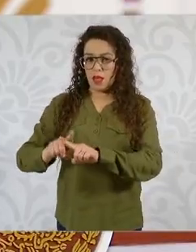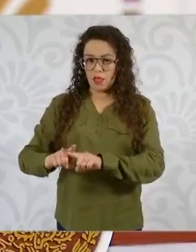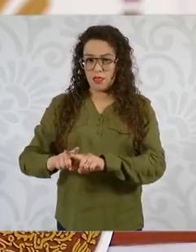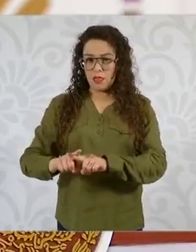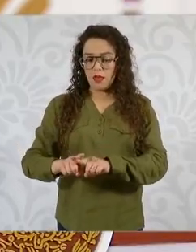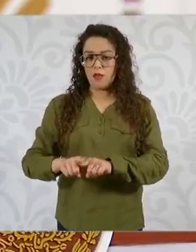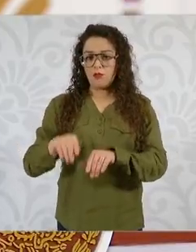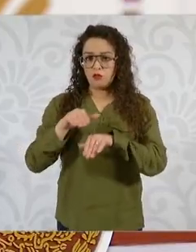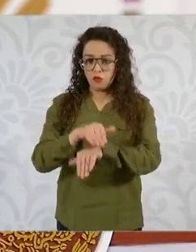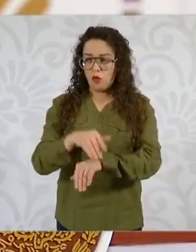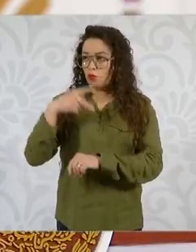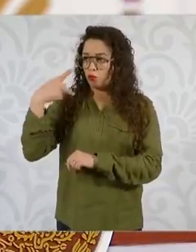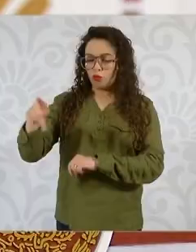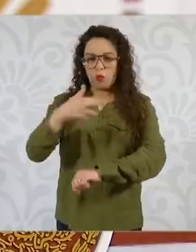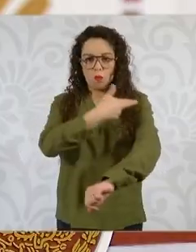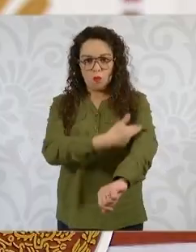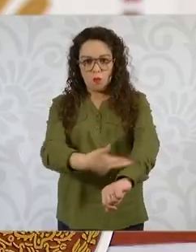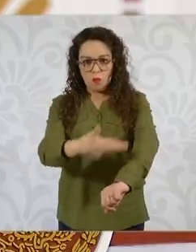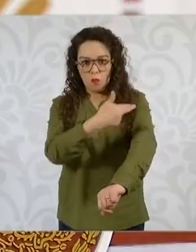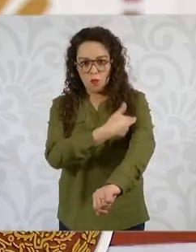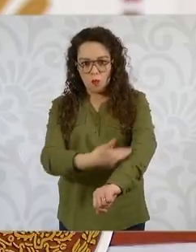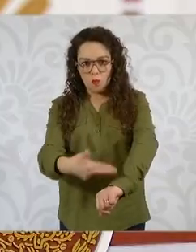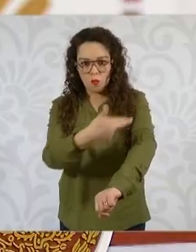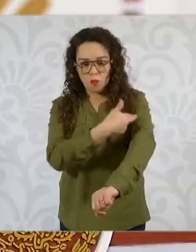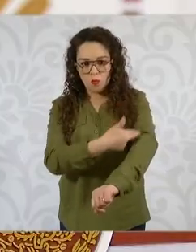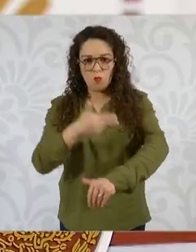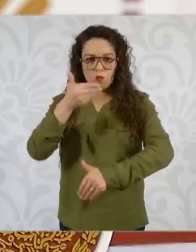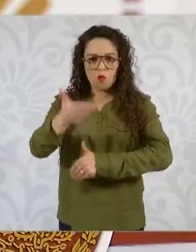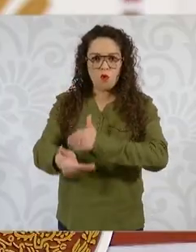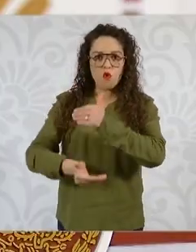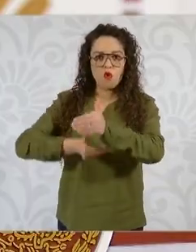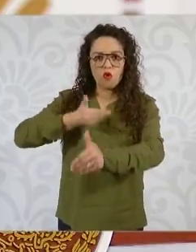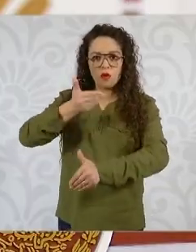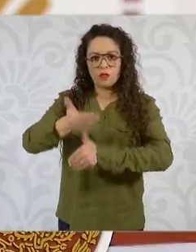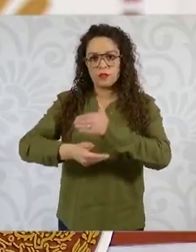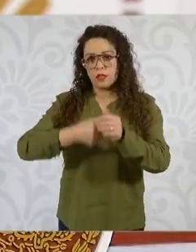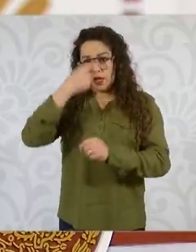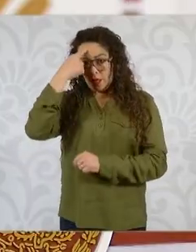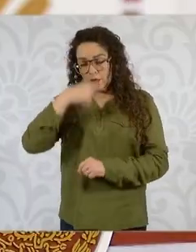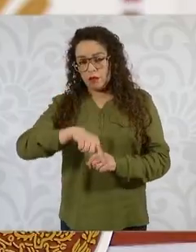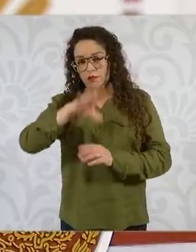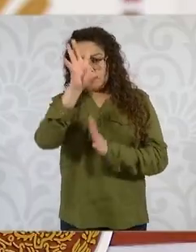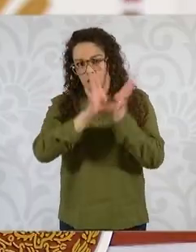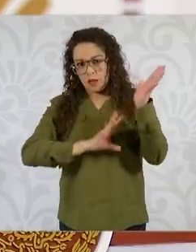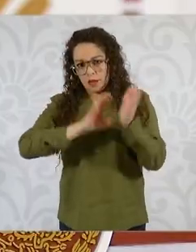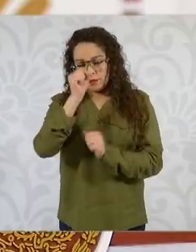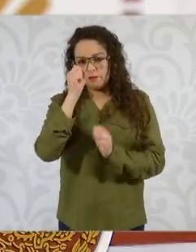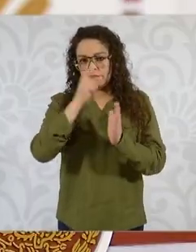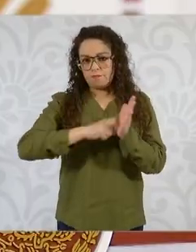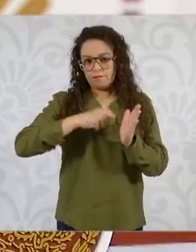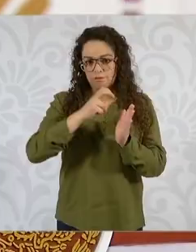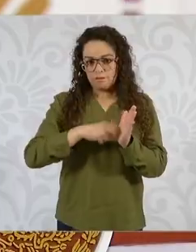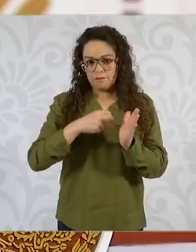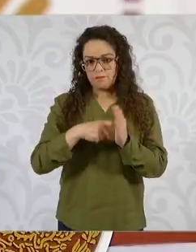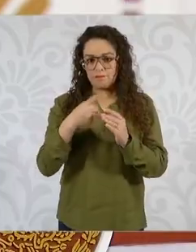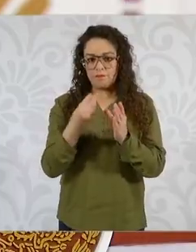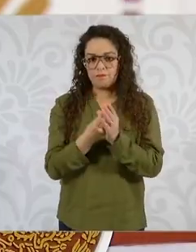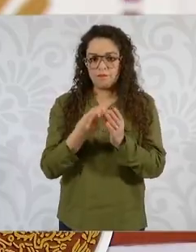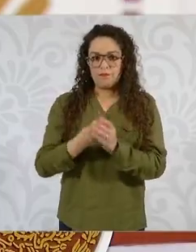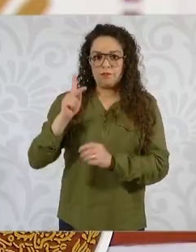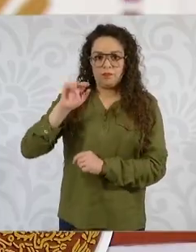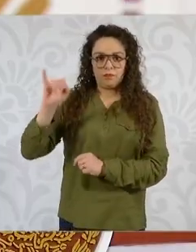la reforma al Poder Judicial. Desde la presentación de la iniciativa, lo